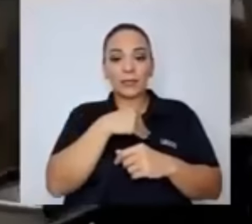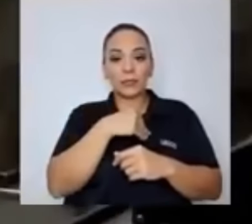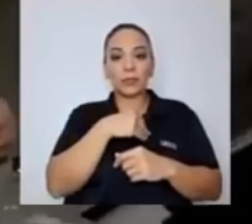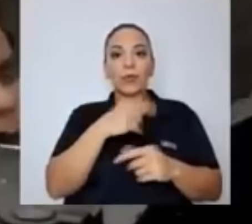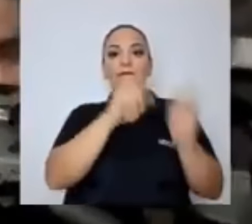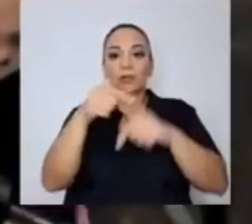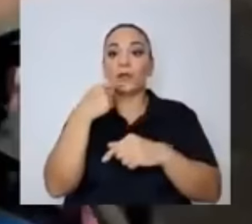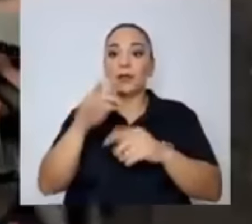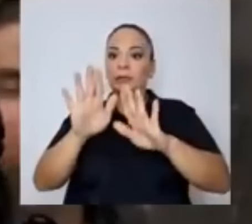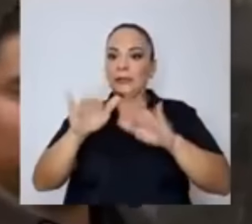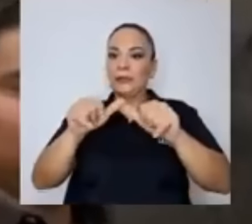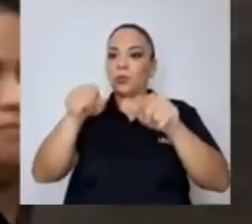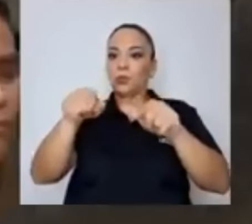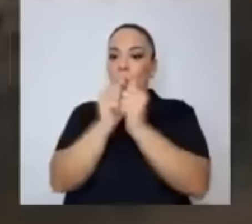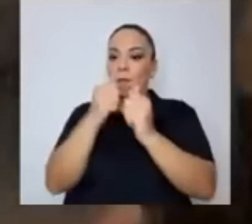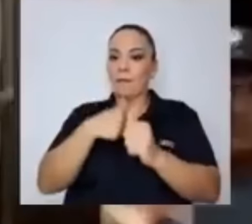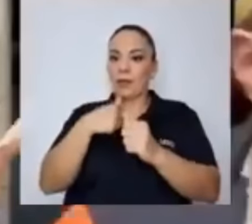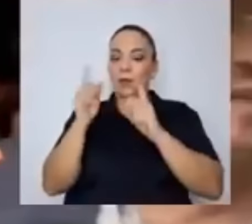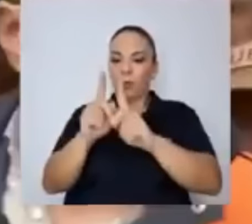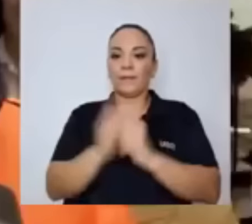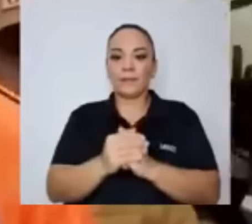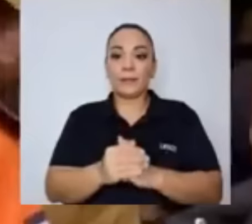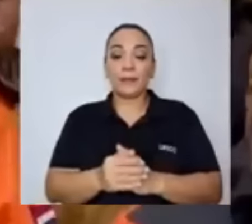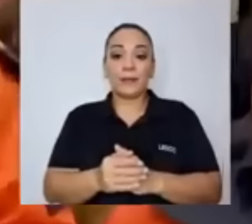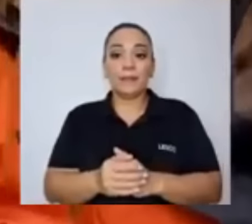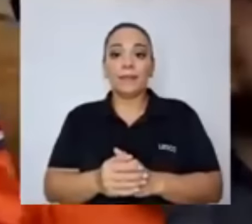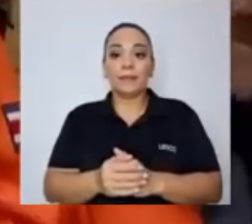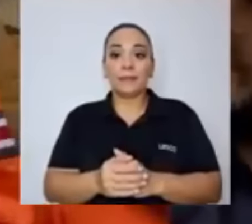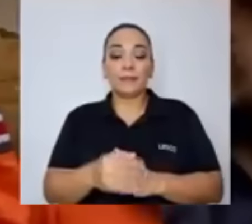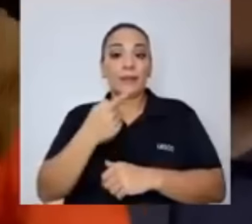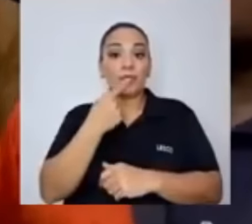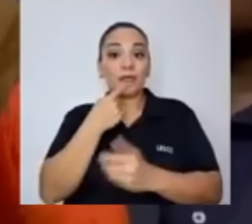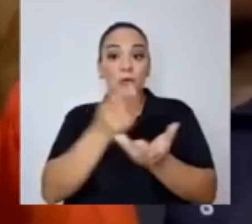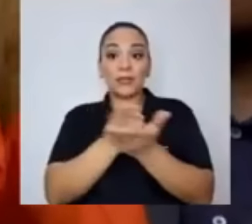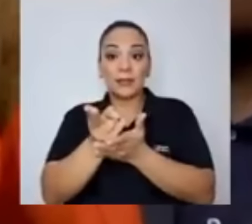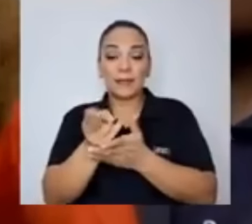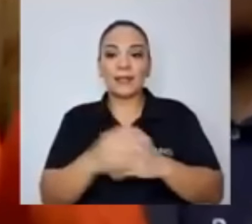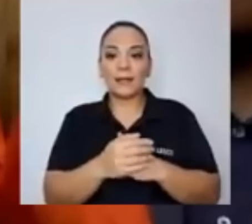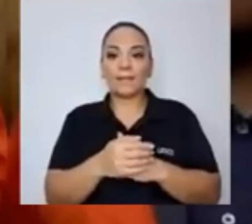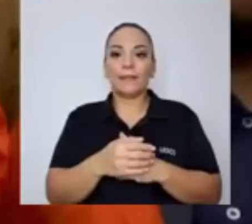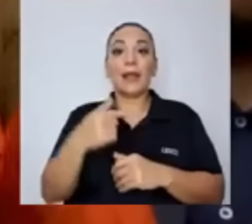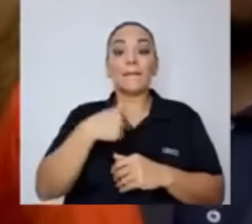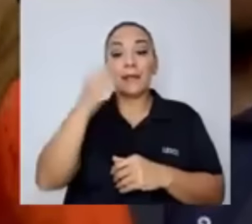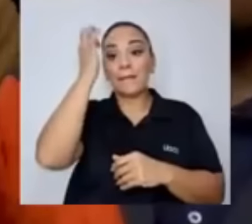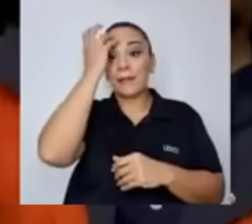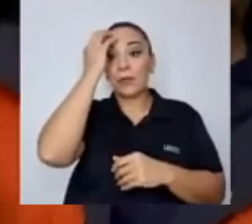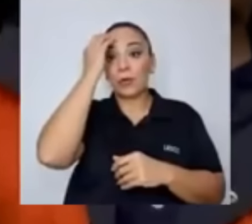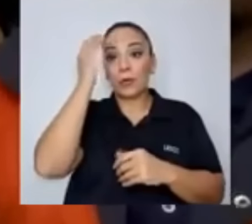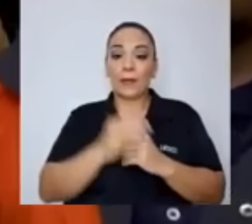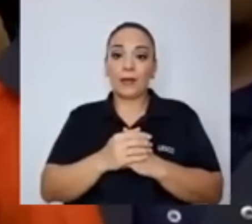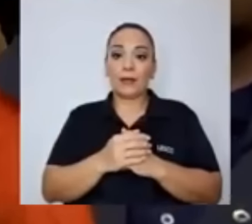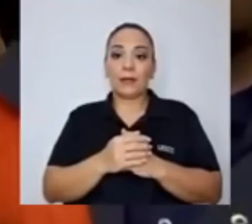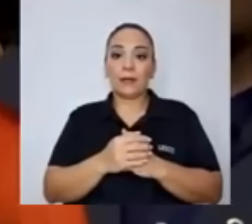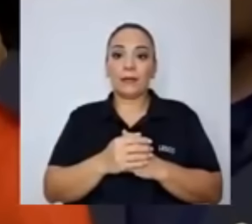conmigo mañana. Porque venía más bien, lo hace muy franco. A mí lo que me preocupa es que no se me quemen